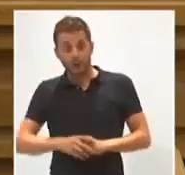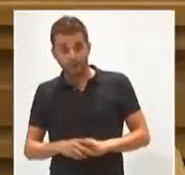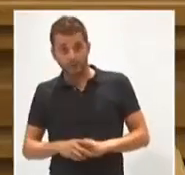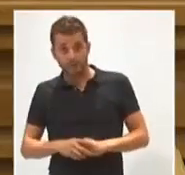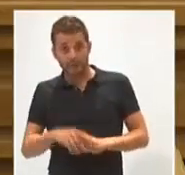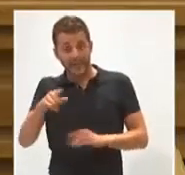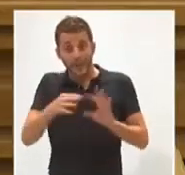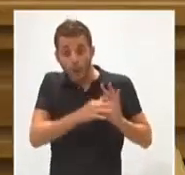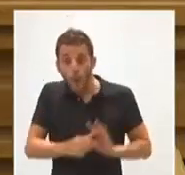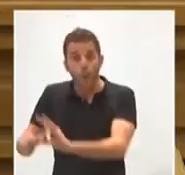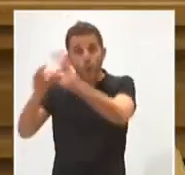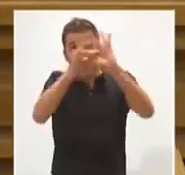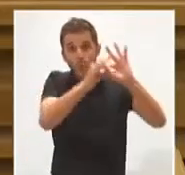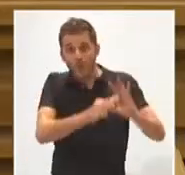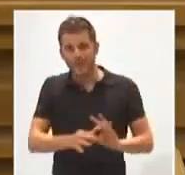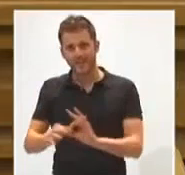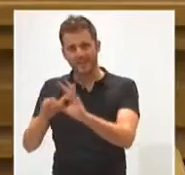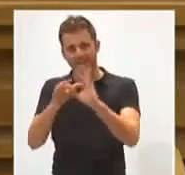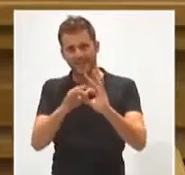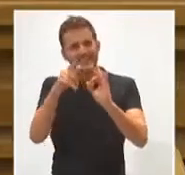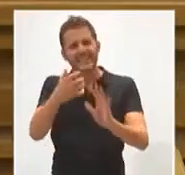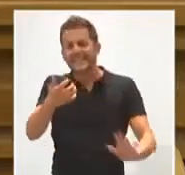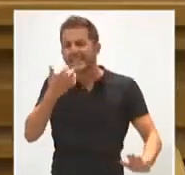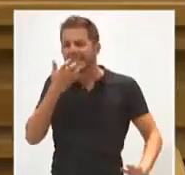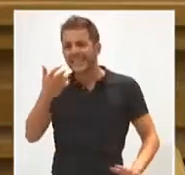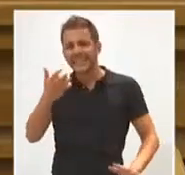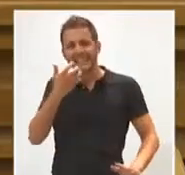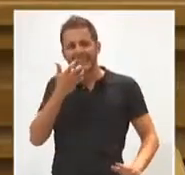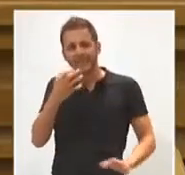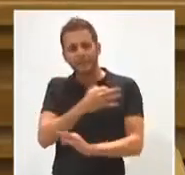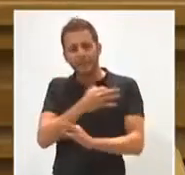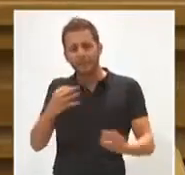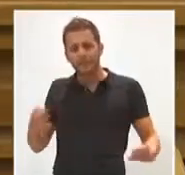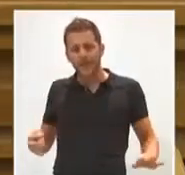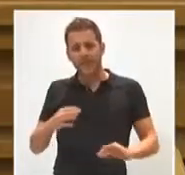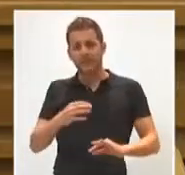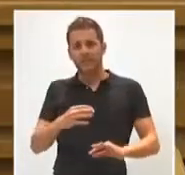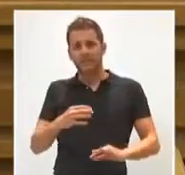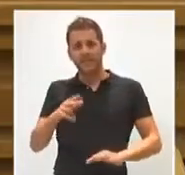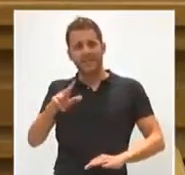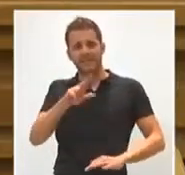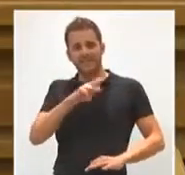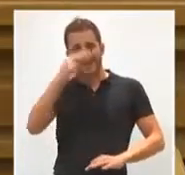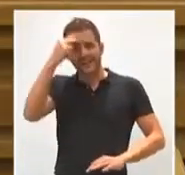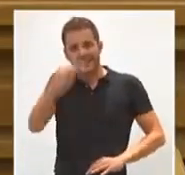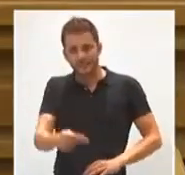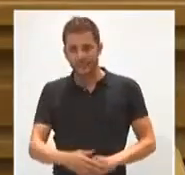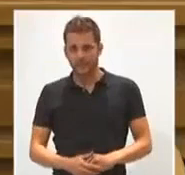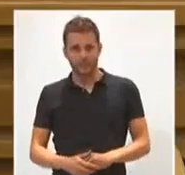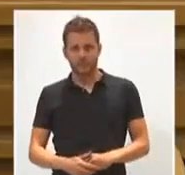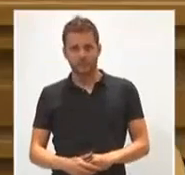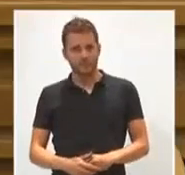es un ejemplo cívico colectivo la hemos vivido día a día y semana a semana